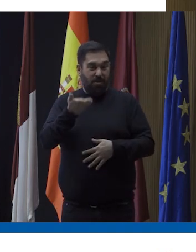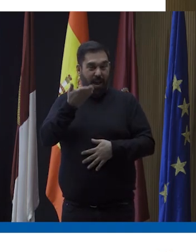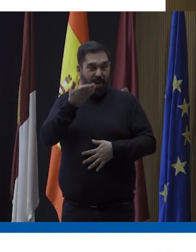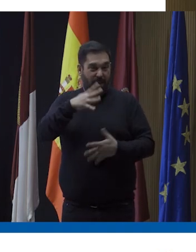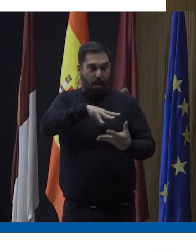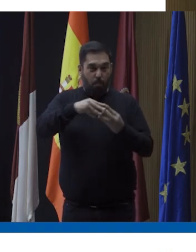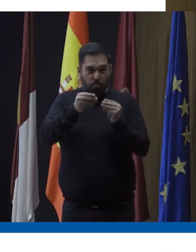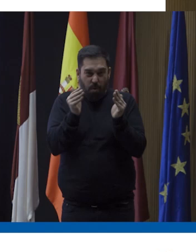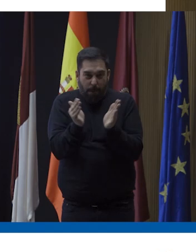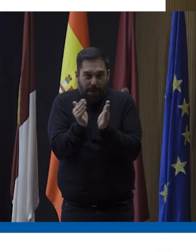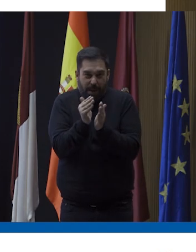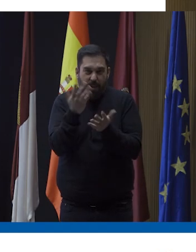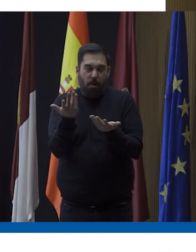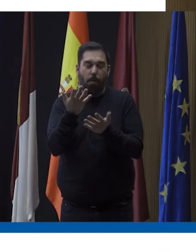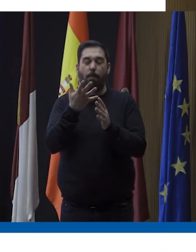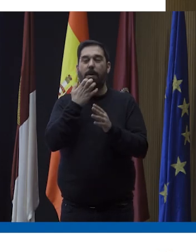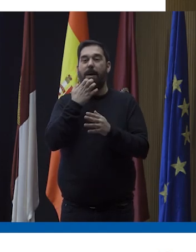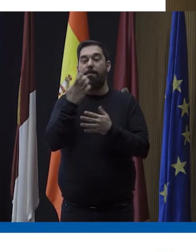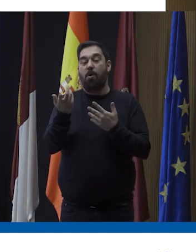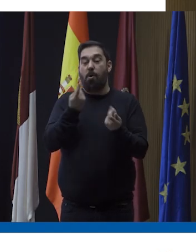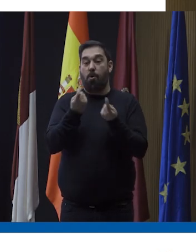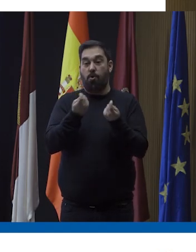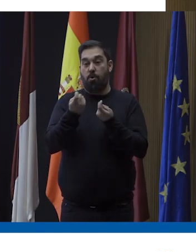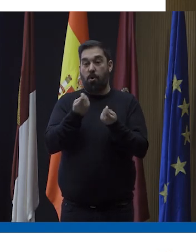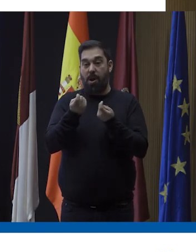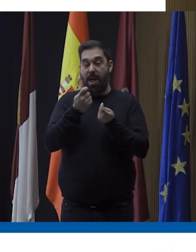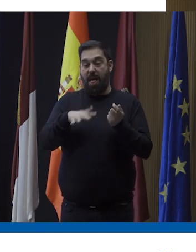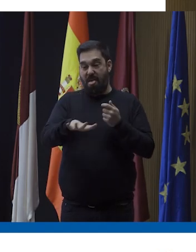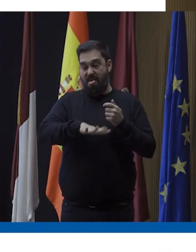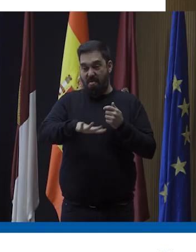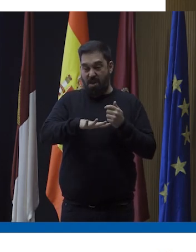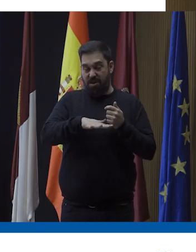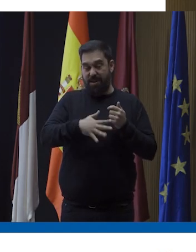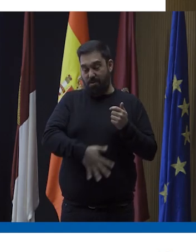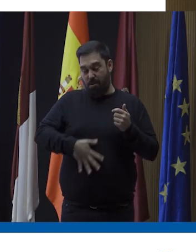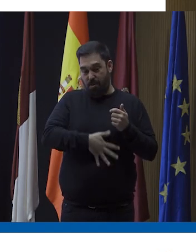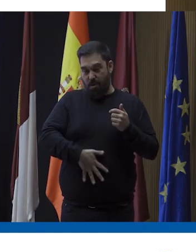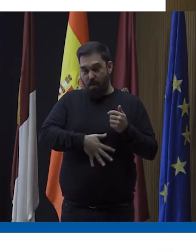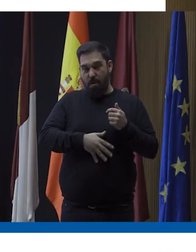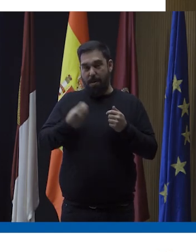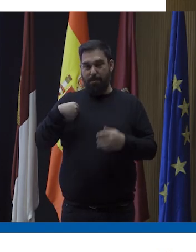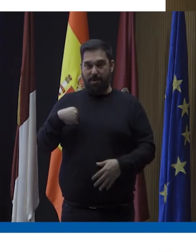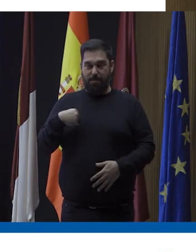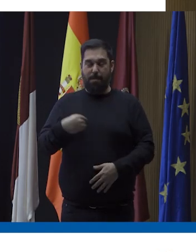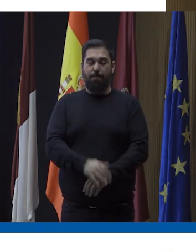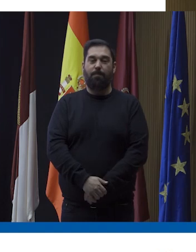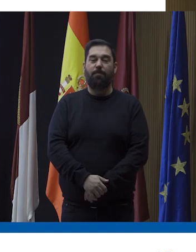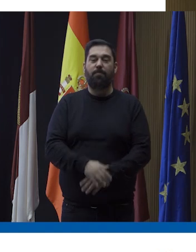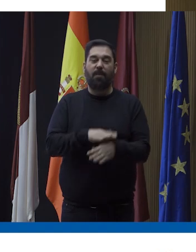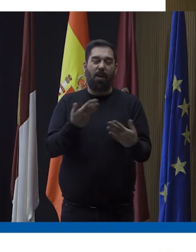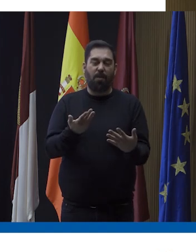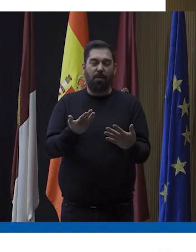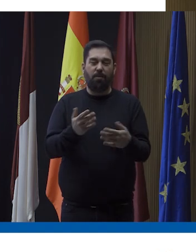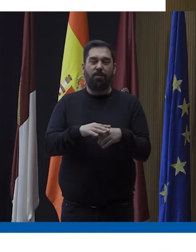tan pequeñitos, ¿vale? Como es la de controlar esta zona de presiones. Entonces, ¿qué sucede